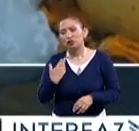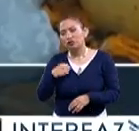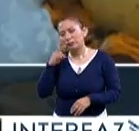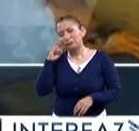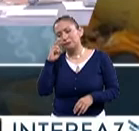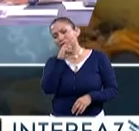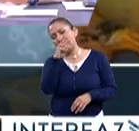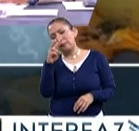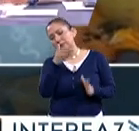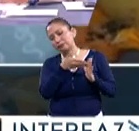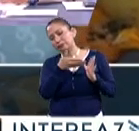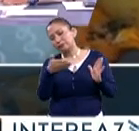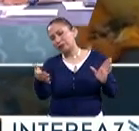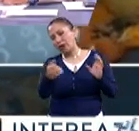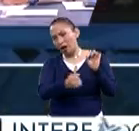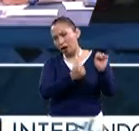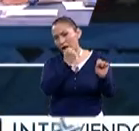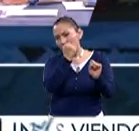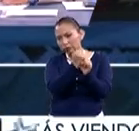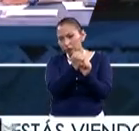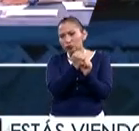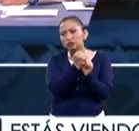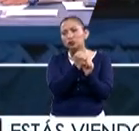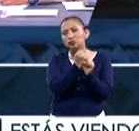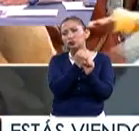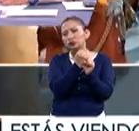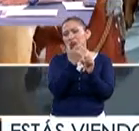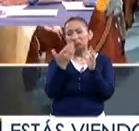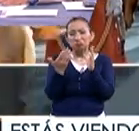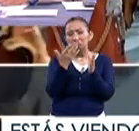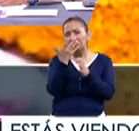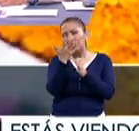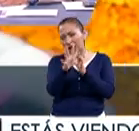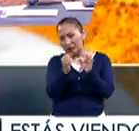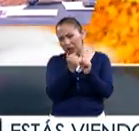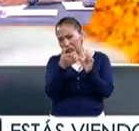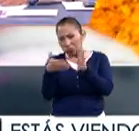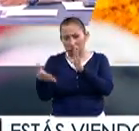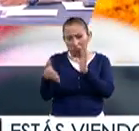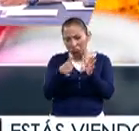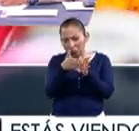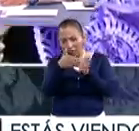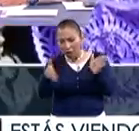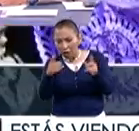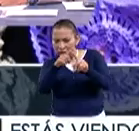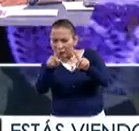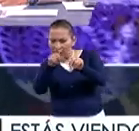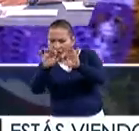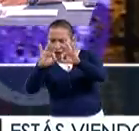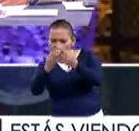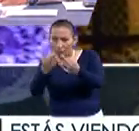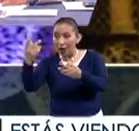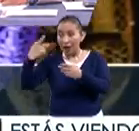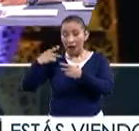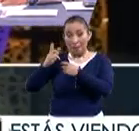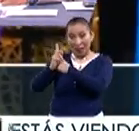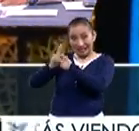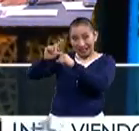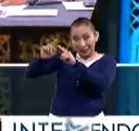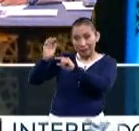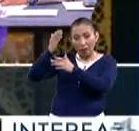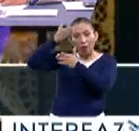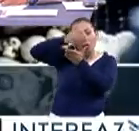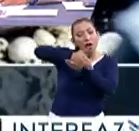visto en los últimos años, quizá en la última década, muchas formas de que el extranjero